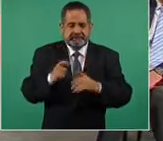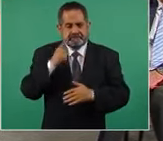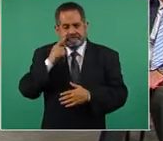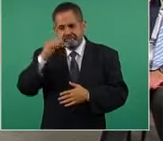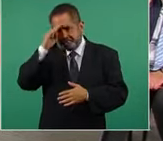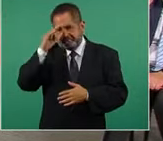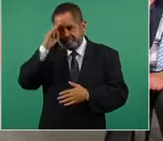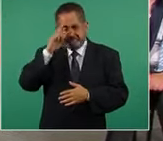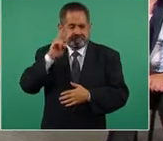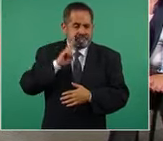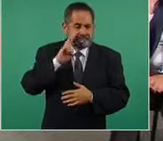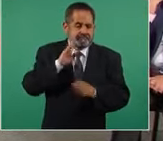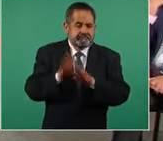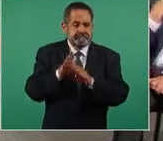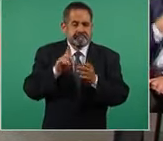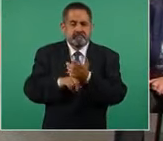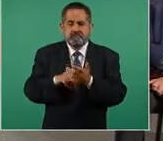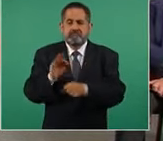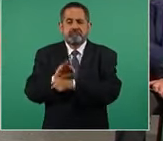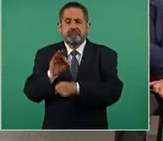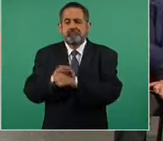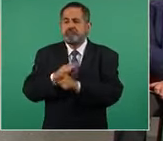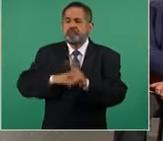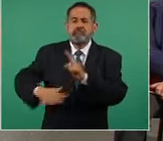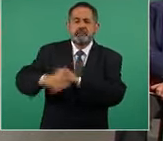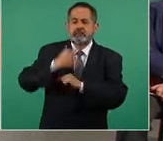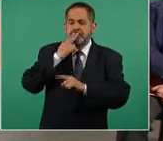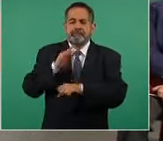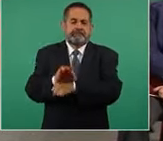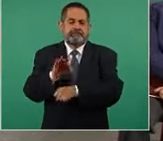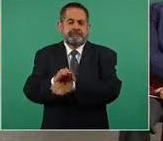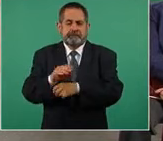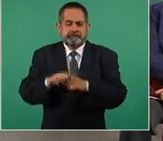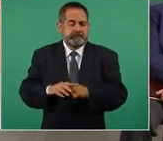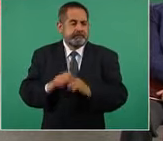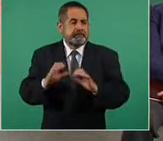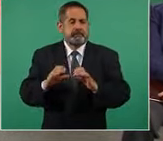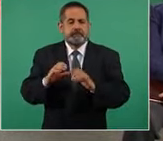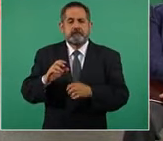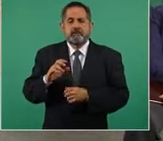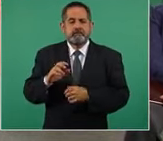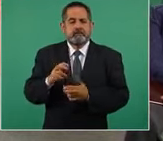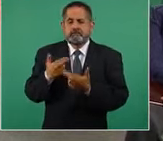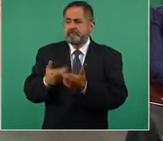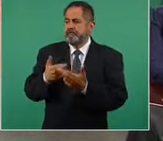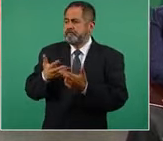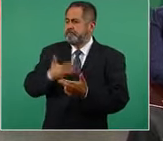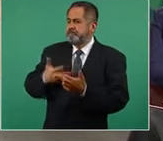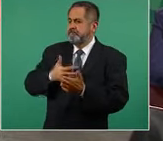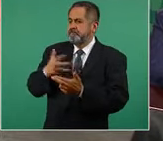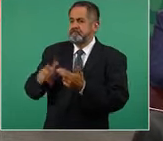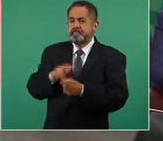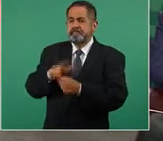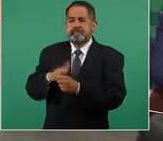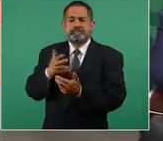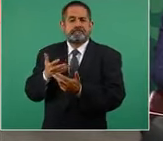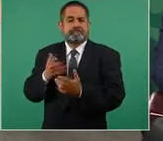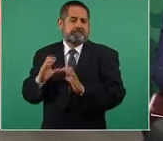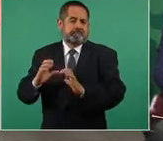buscando que se proteja el medio ambiente, que se cuiden los recursos naturales